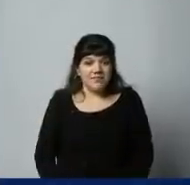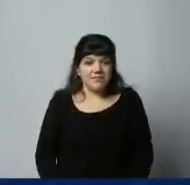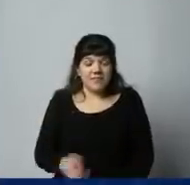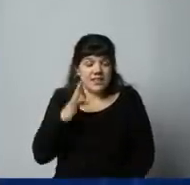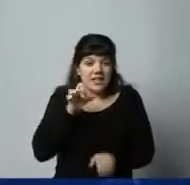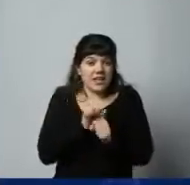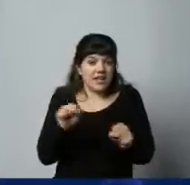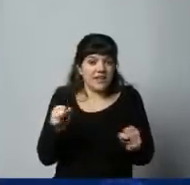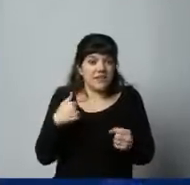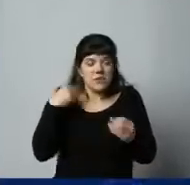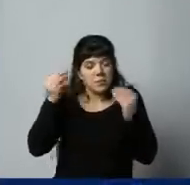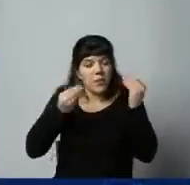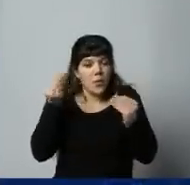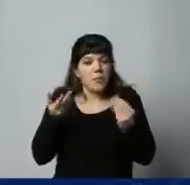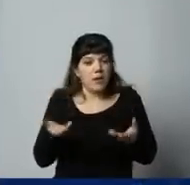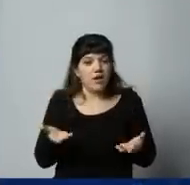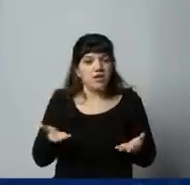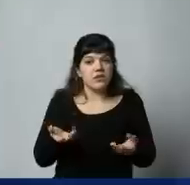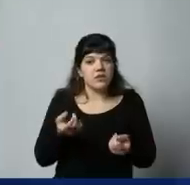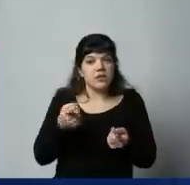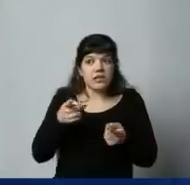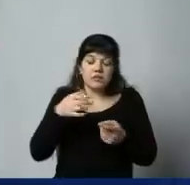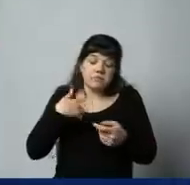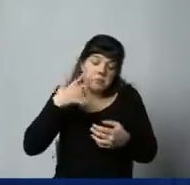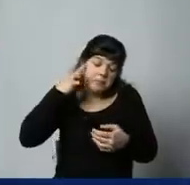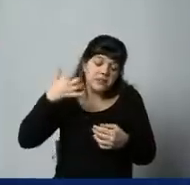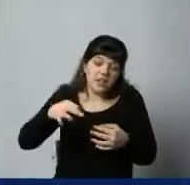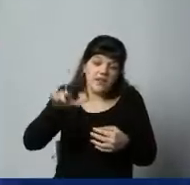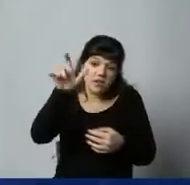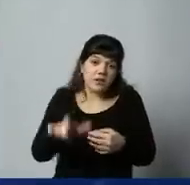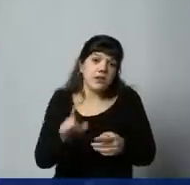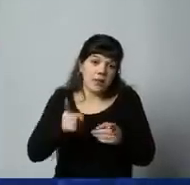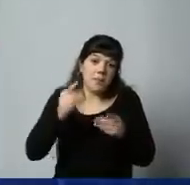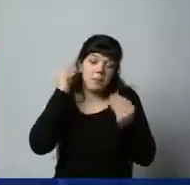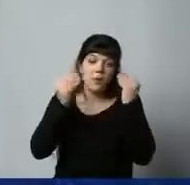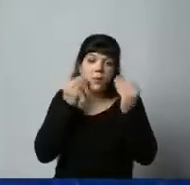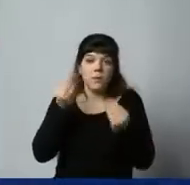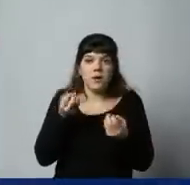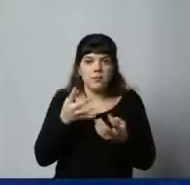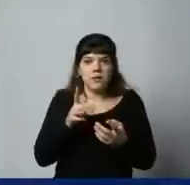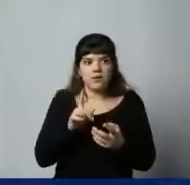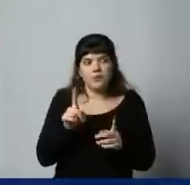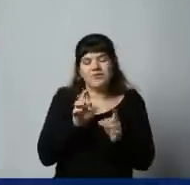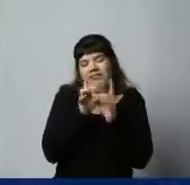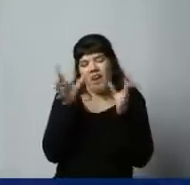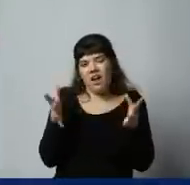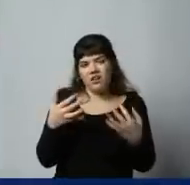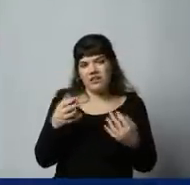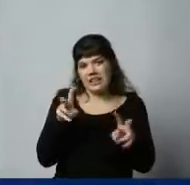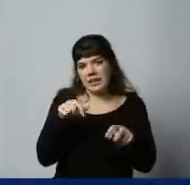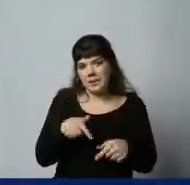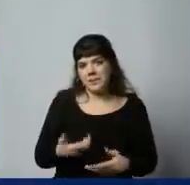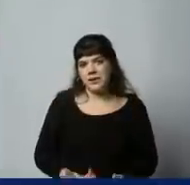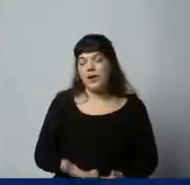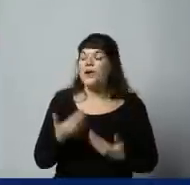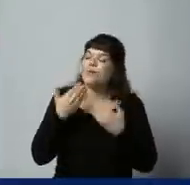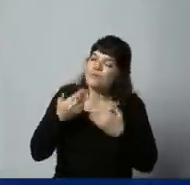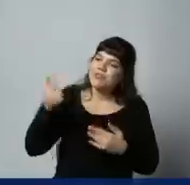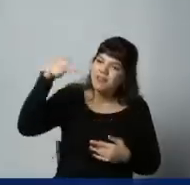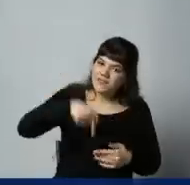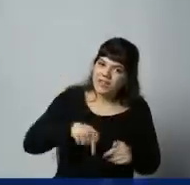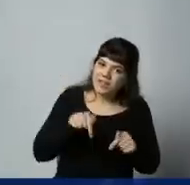mí me preocupa y me parece que está bien si vos te preocupas porque no está nada Claro lo que va a suceder Gracias Héctor florit por haber